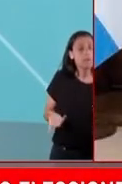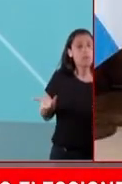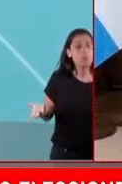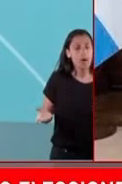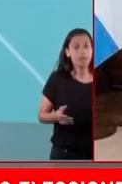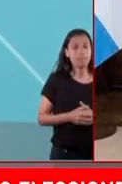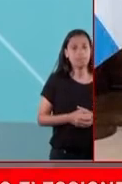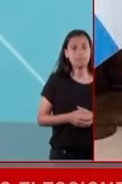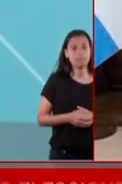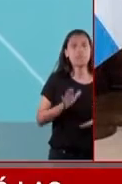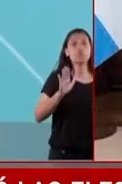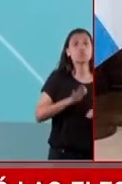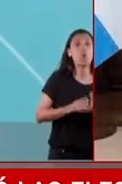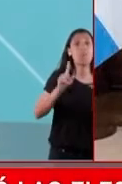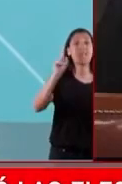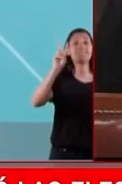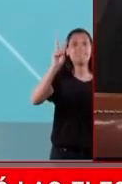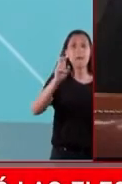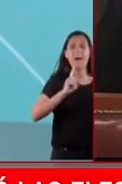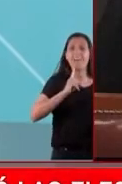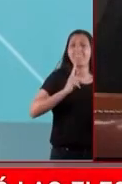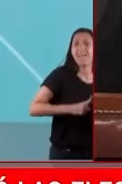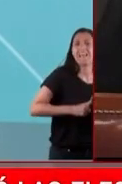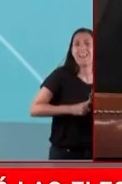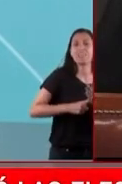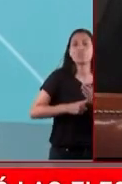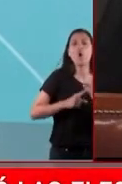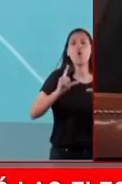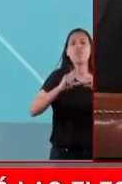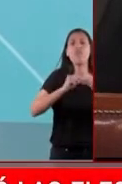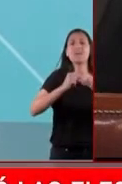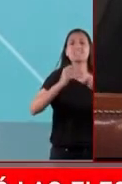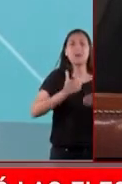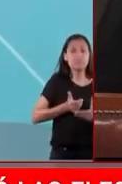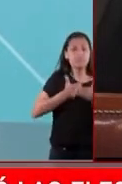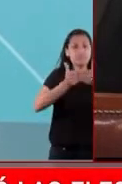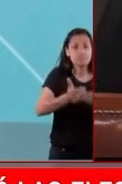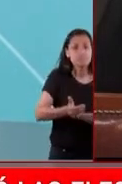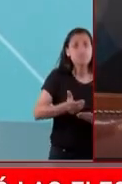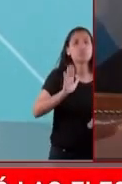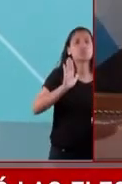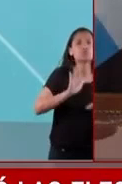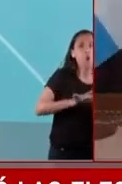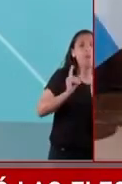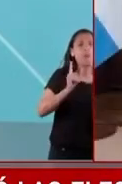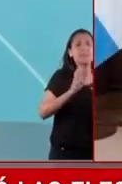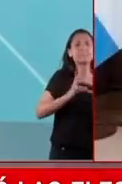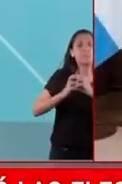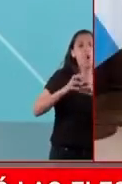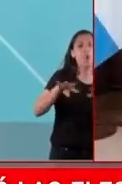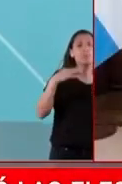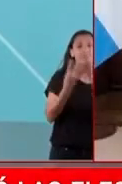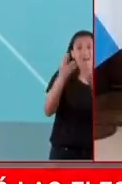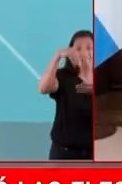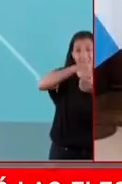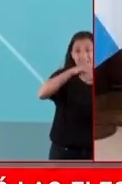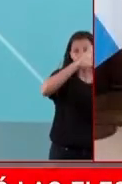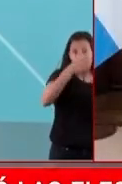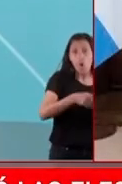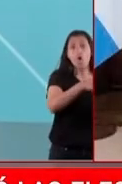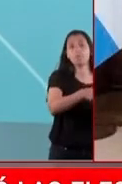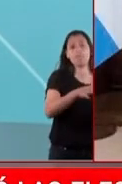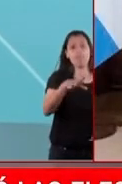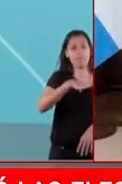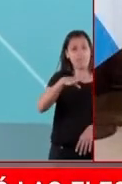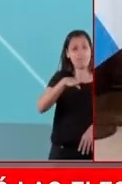pide un paraguas legal y la Corte Suprema se lo da y dice, hasta tanto se resuelva la cuestión de fondo, es verdad, Juan Mansur fue reelegido 2 veces,